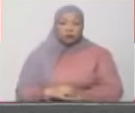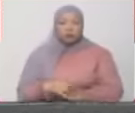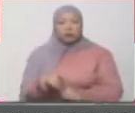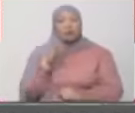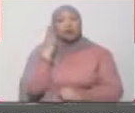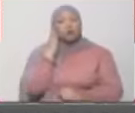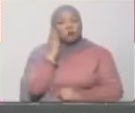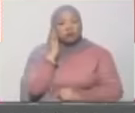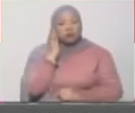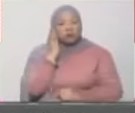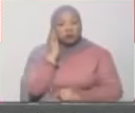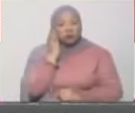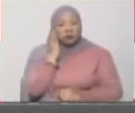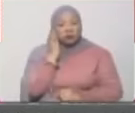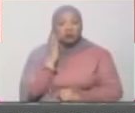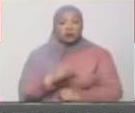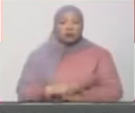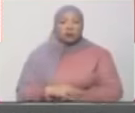muy bien.